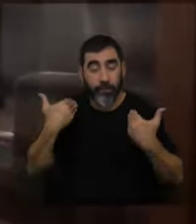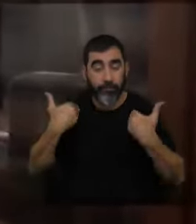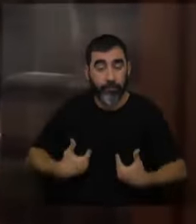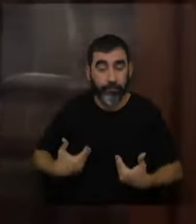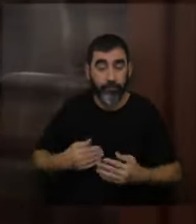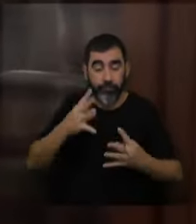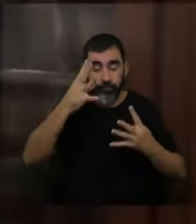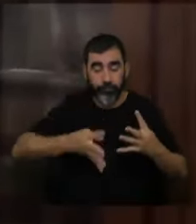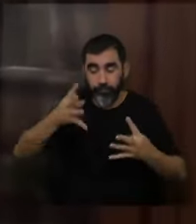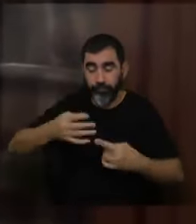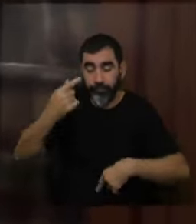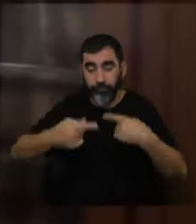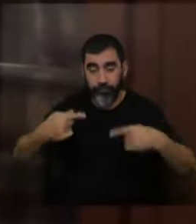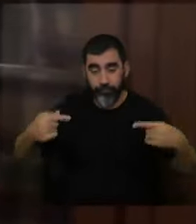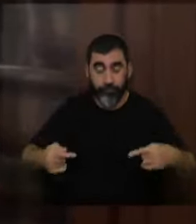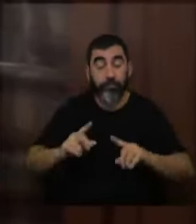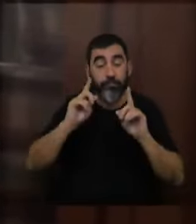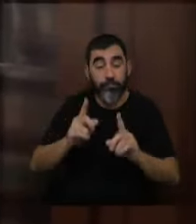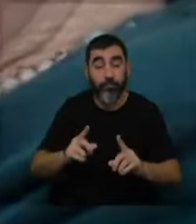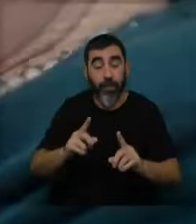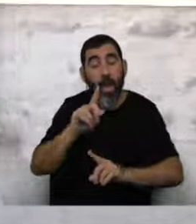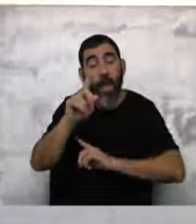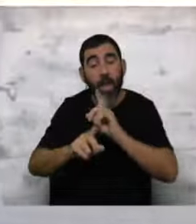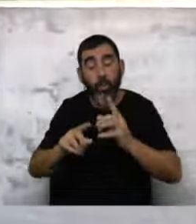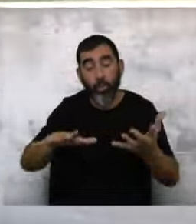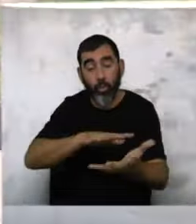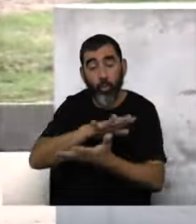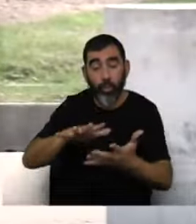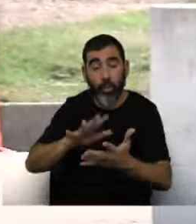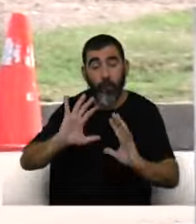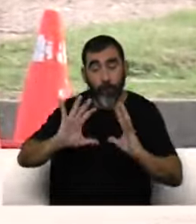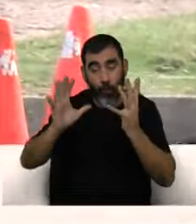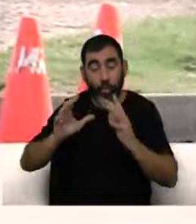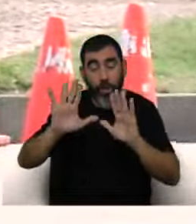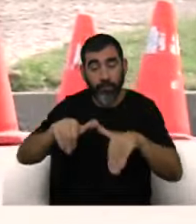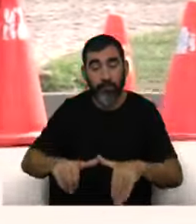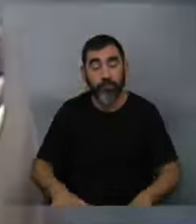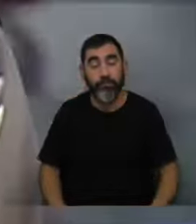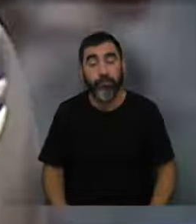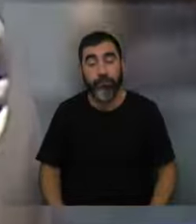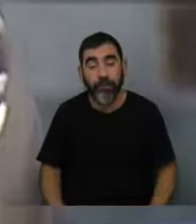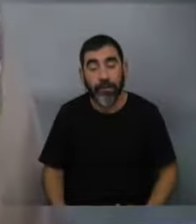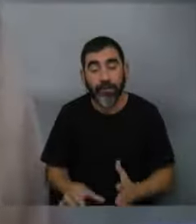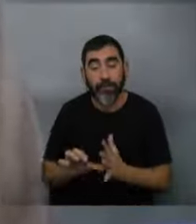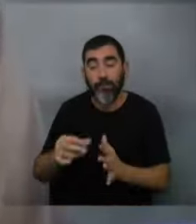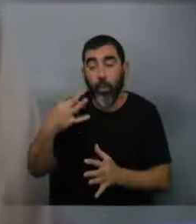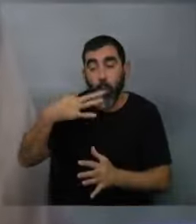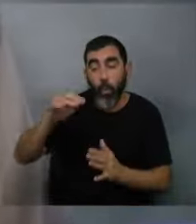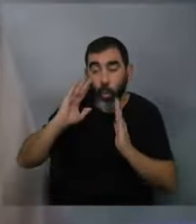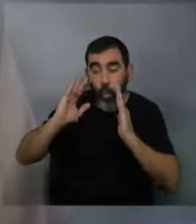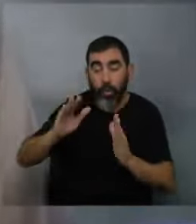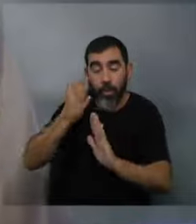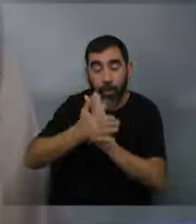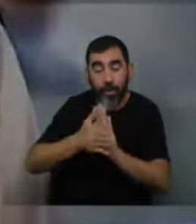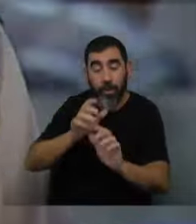transversaliza todos los episodios incluyendo también en algunas circunstancias la violencia patrimonial dicho servicio es el único especializado en todo el